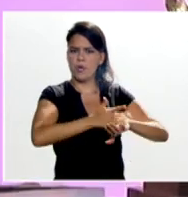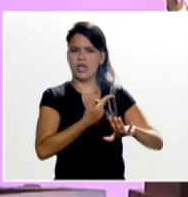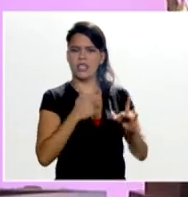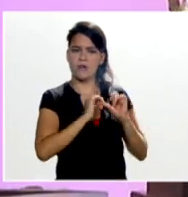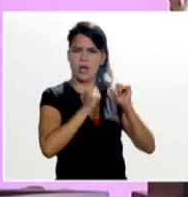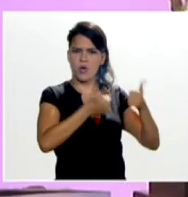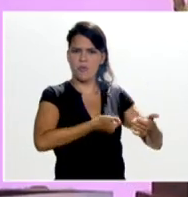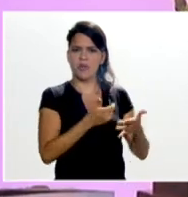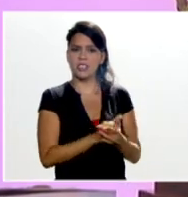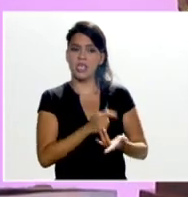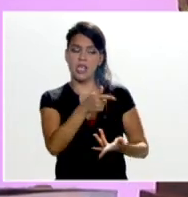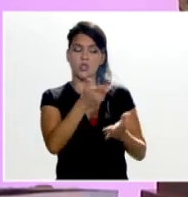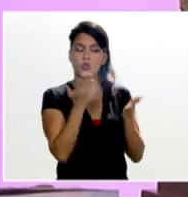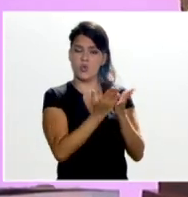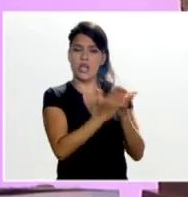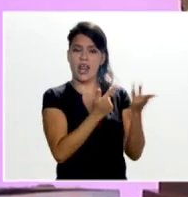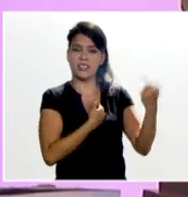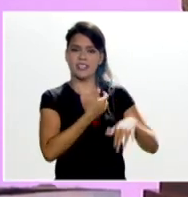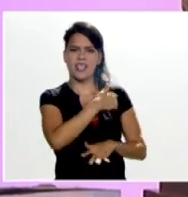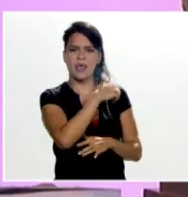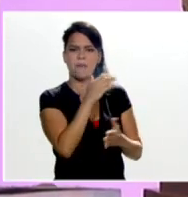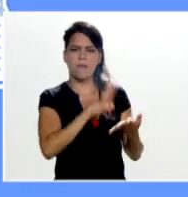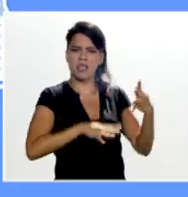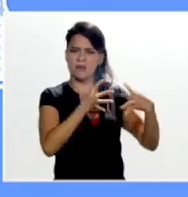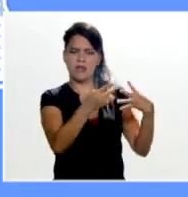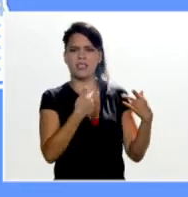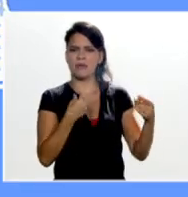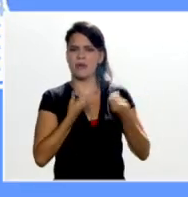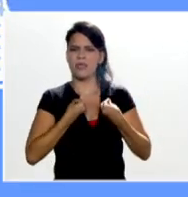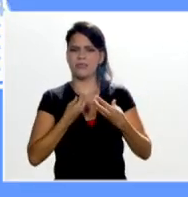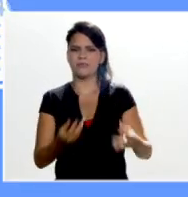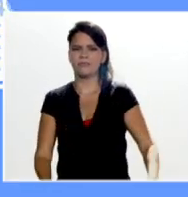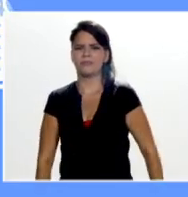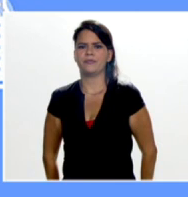va a comenzar su clase de matemáticas para la vida.